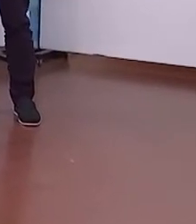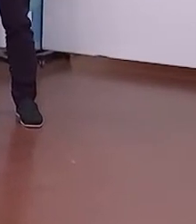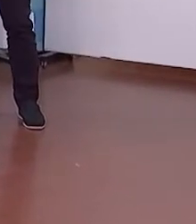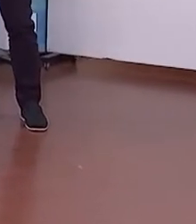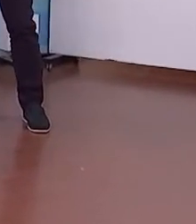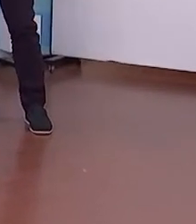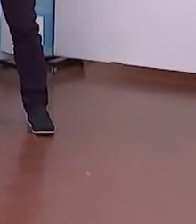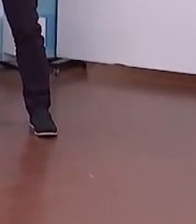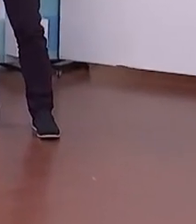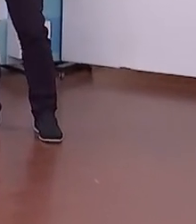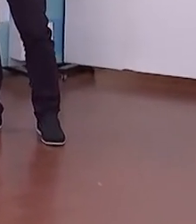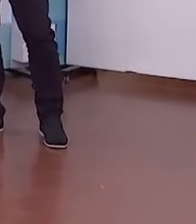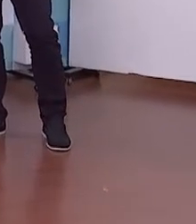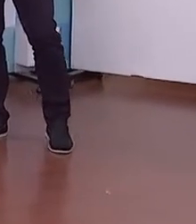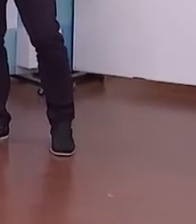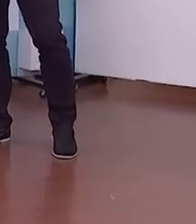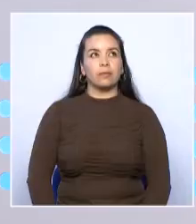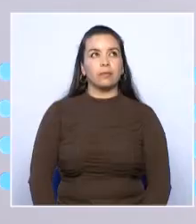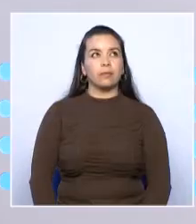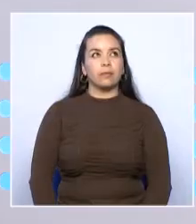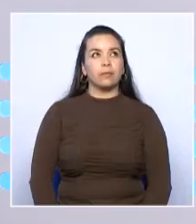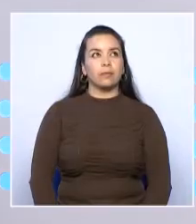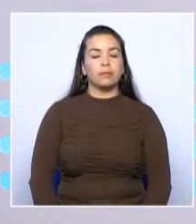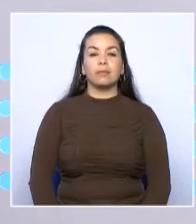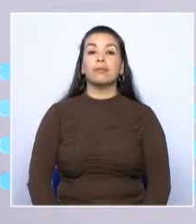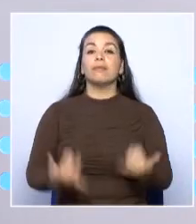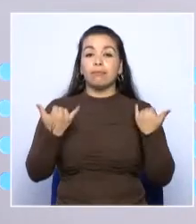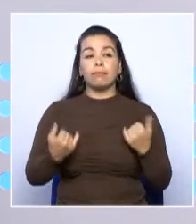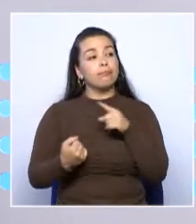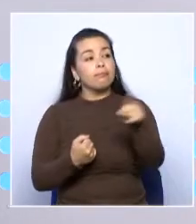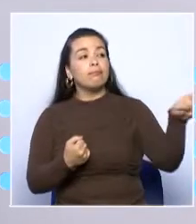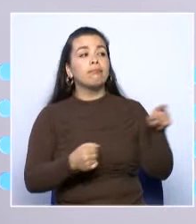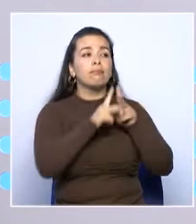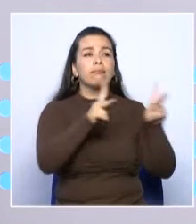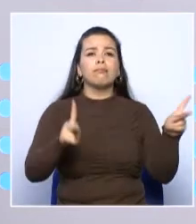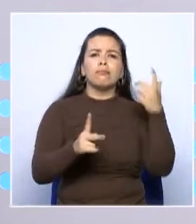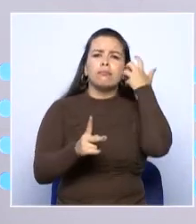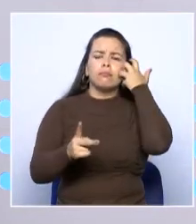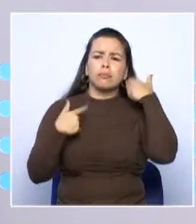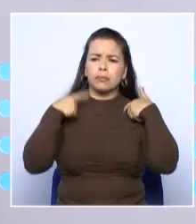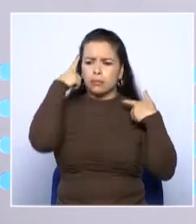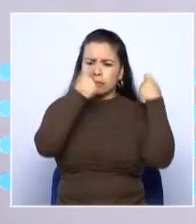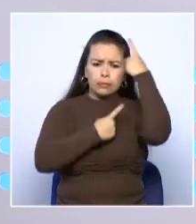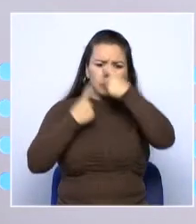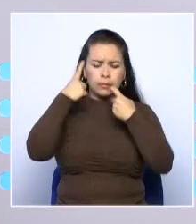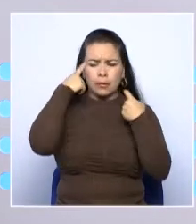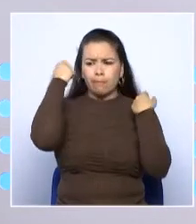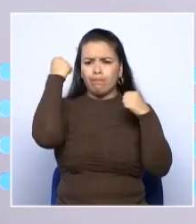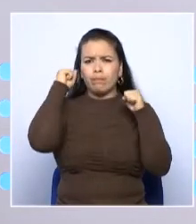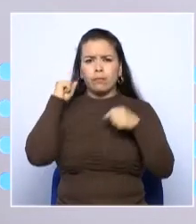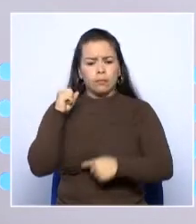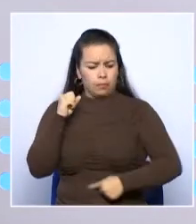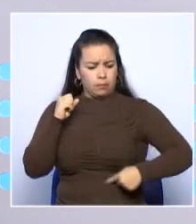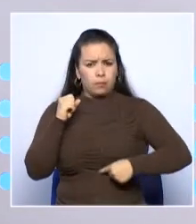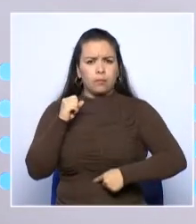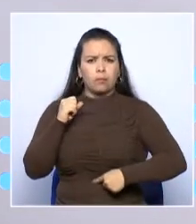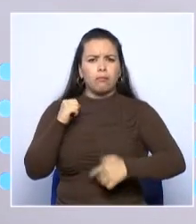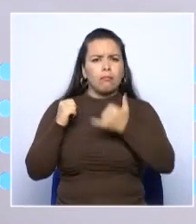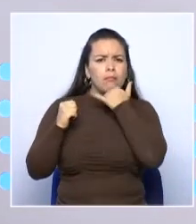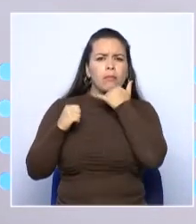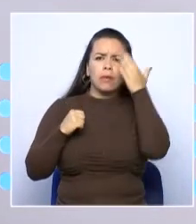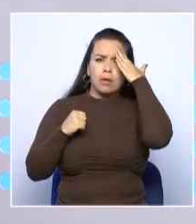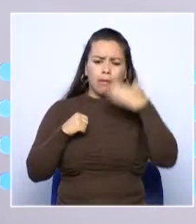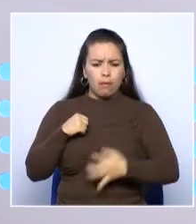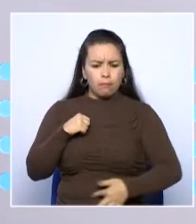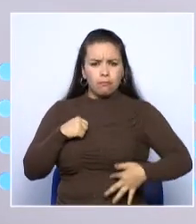Sin lugar a duda, muchas de las preocupaciones que tienen los pacientes es qué está pasando con su vesícula biliar. Hablamos mucho de los